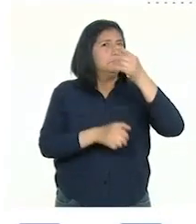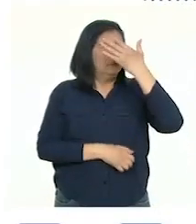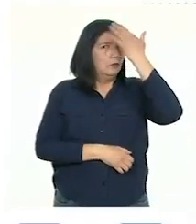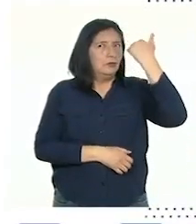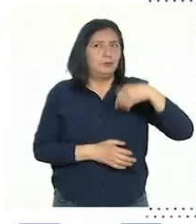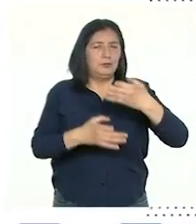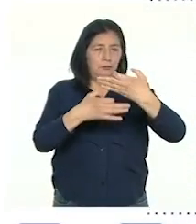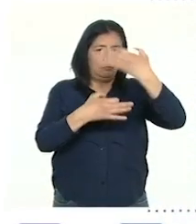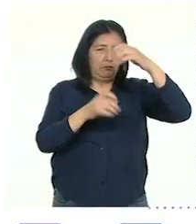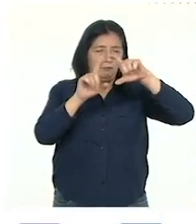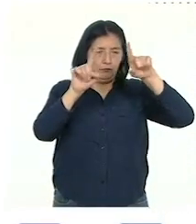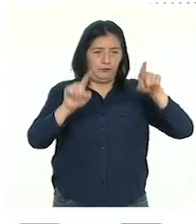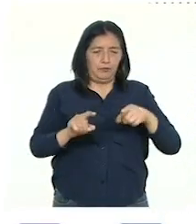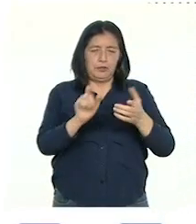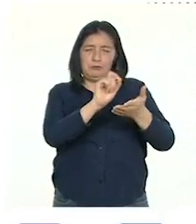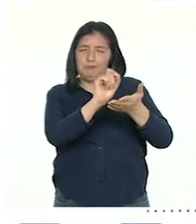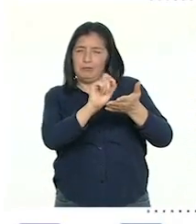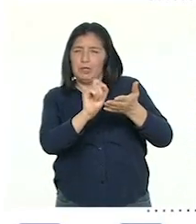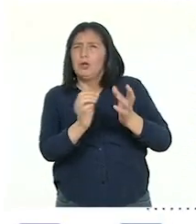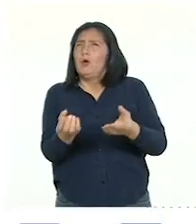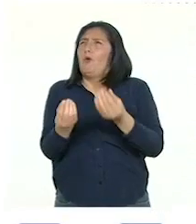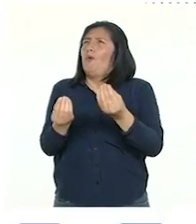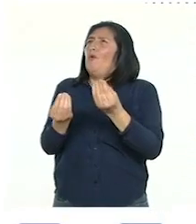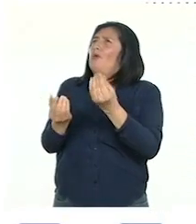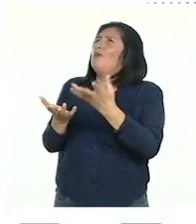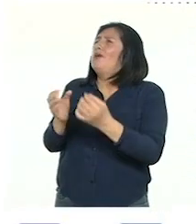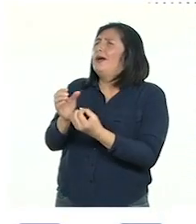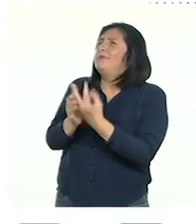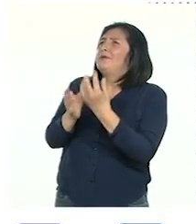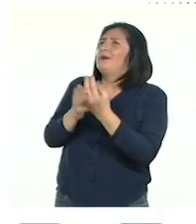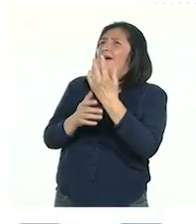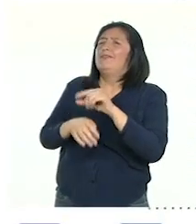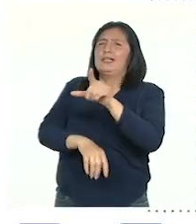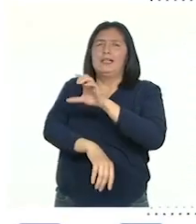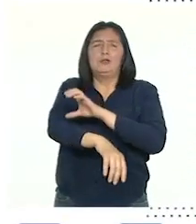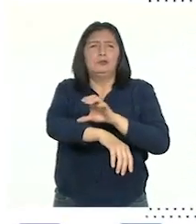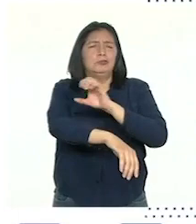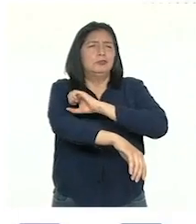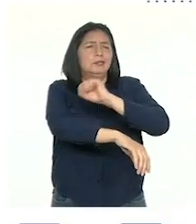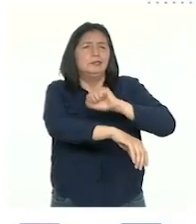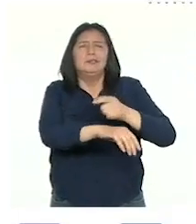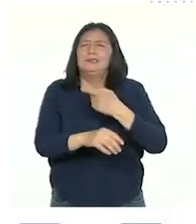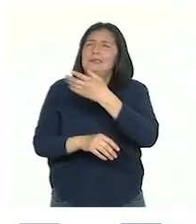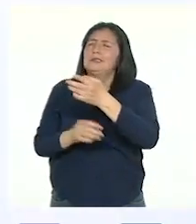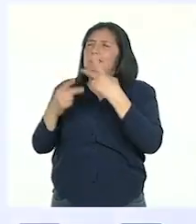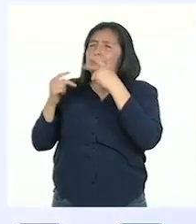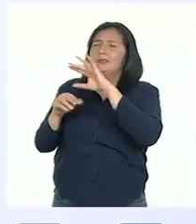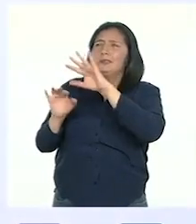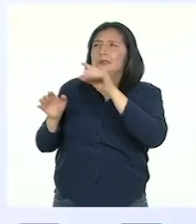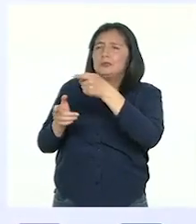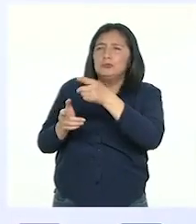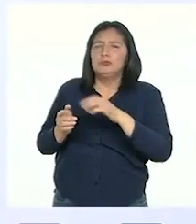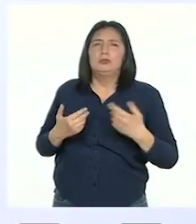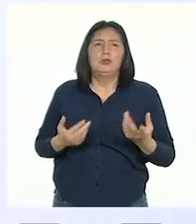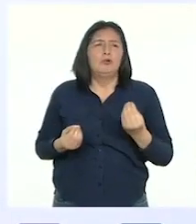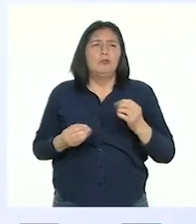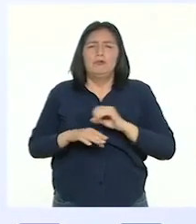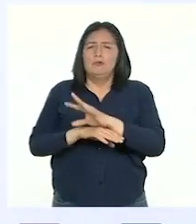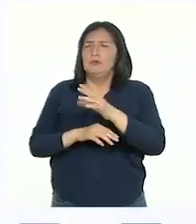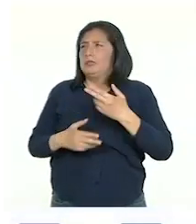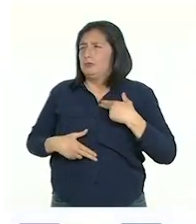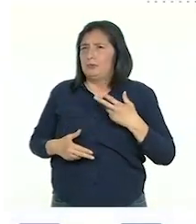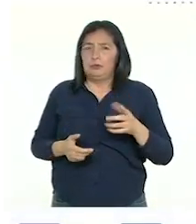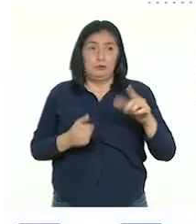ficha descriptiva donde registres cómo es la primavera en tu región y cómo influye en los seres vivos. Cuando ya tengas tu ficha,